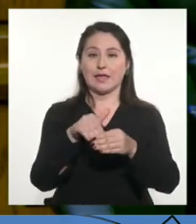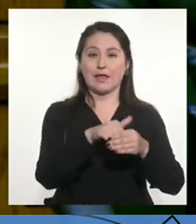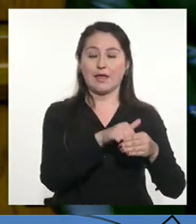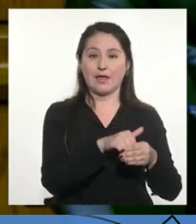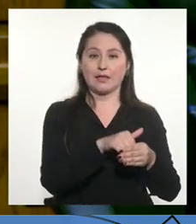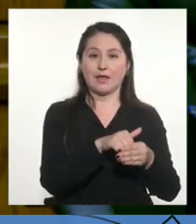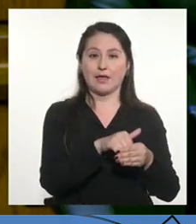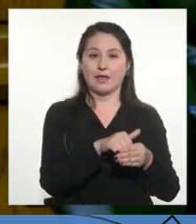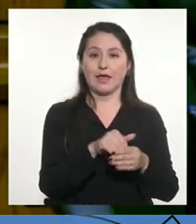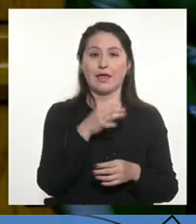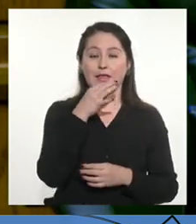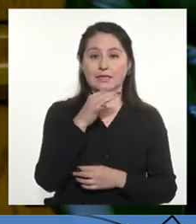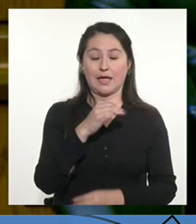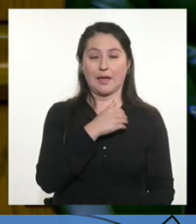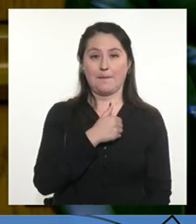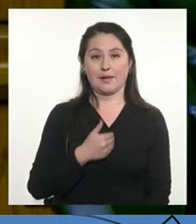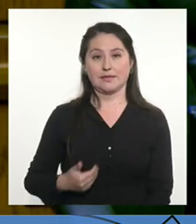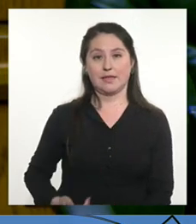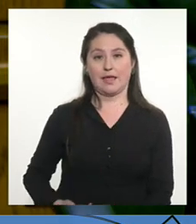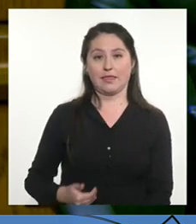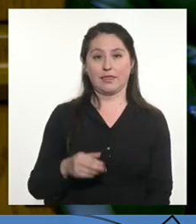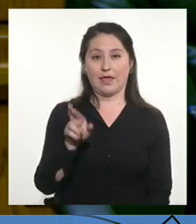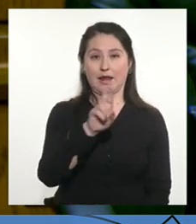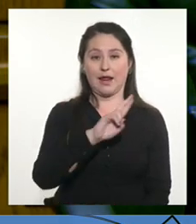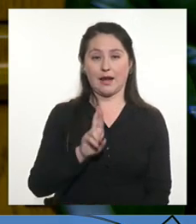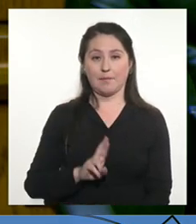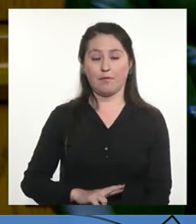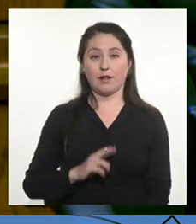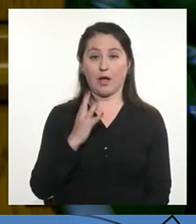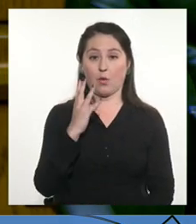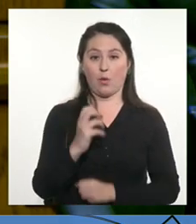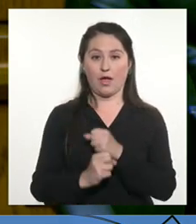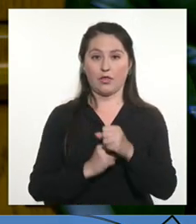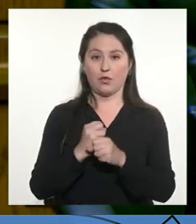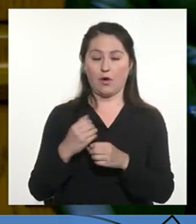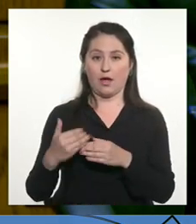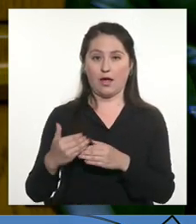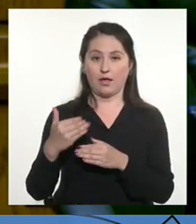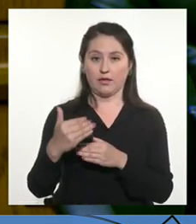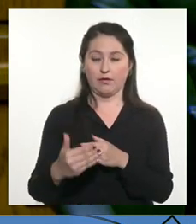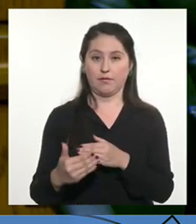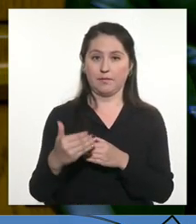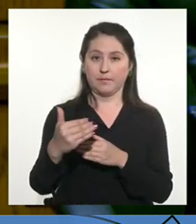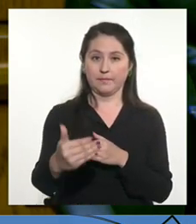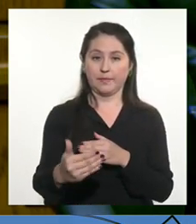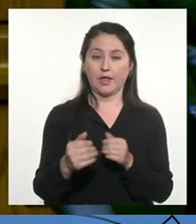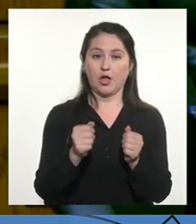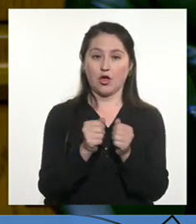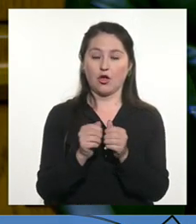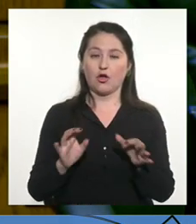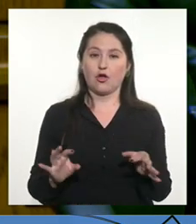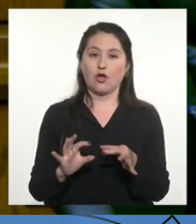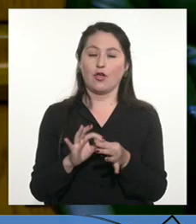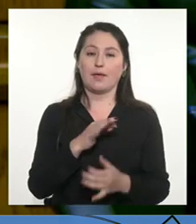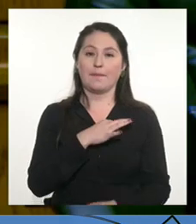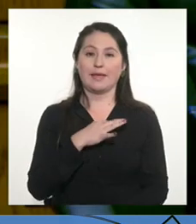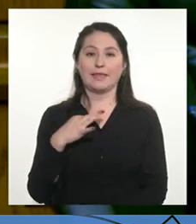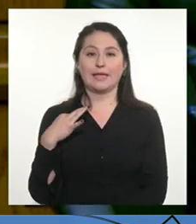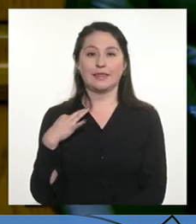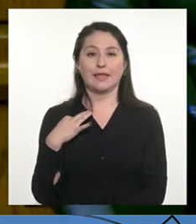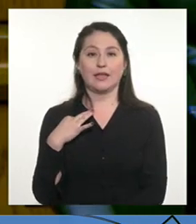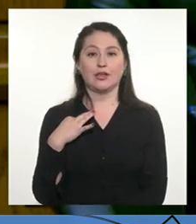establece que el presidente de la republica cada cuatro años en coordinación con el ministerio secretaría general de la